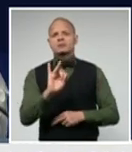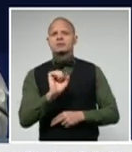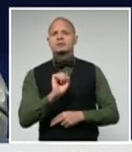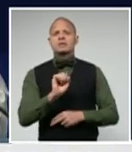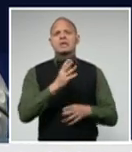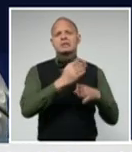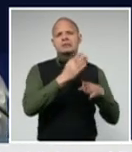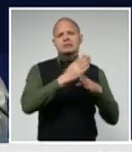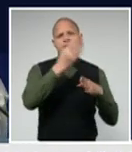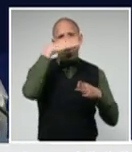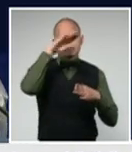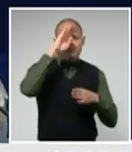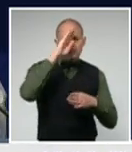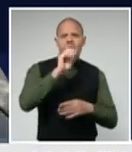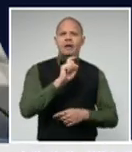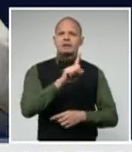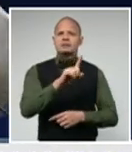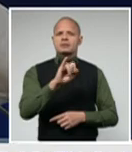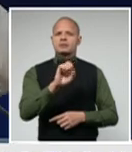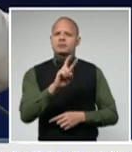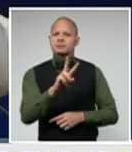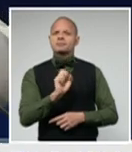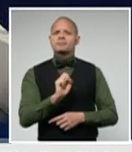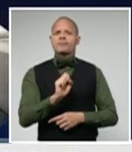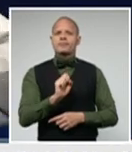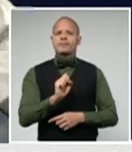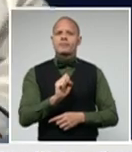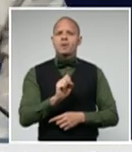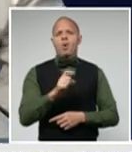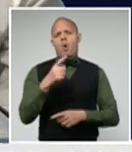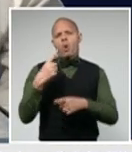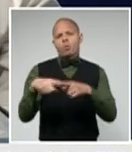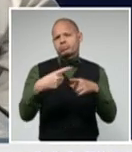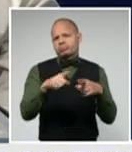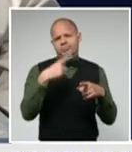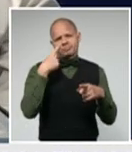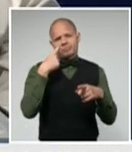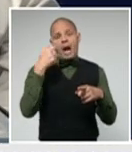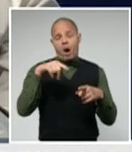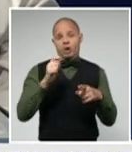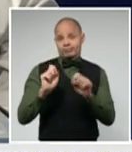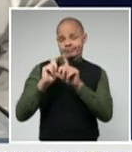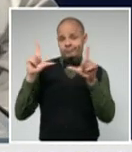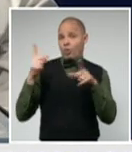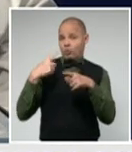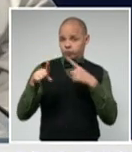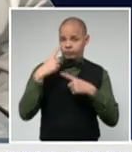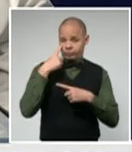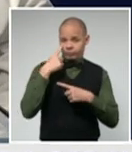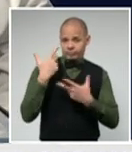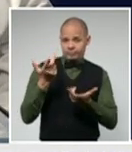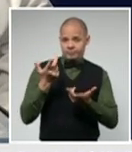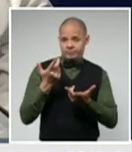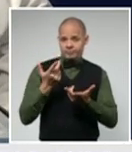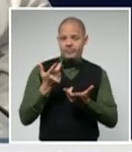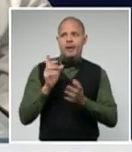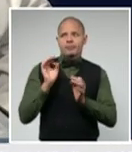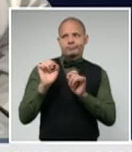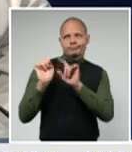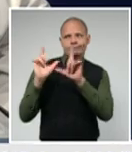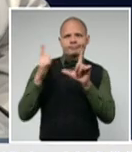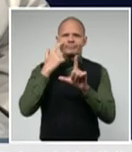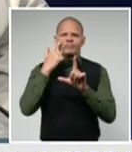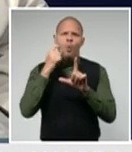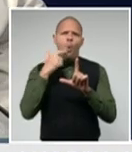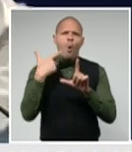Cuba 162, y Lilia nos va a ayudar con un gráfico en el cual se ve el comportamiento